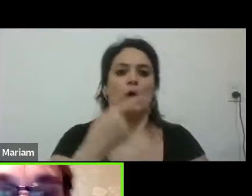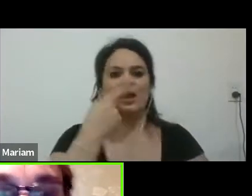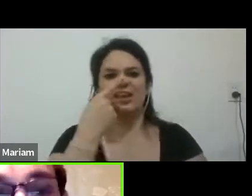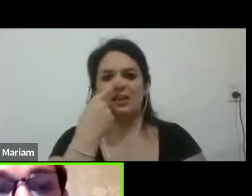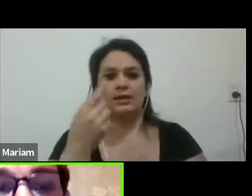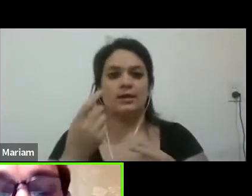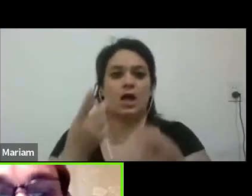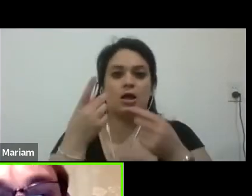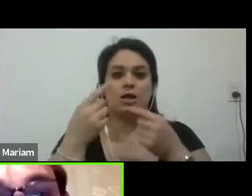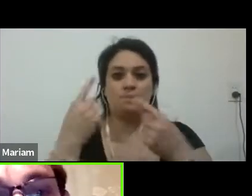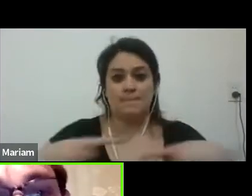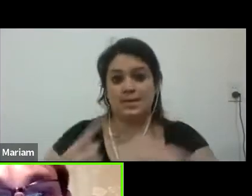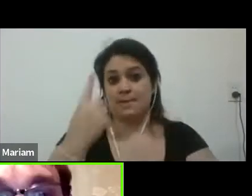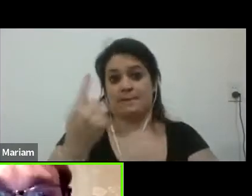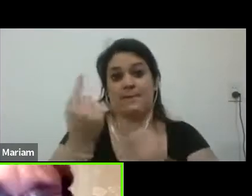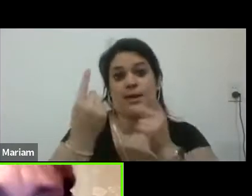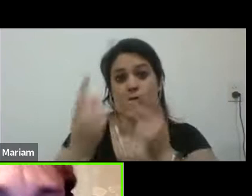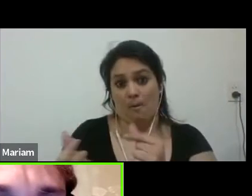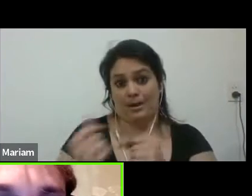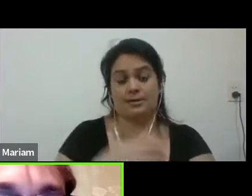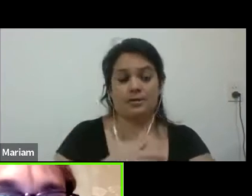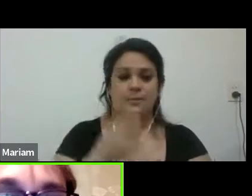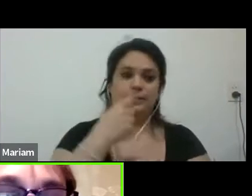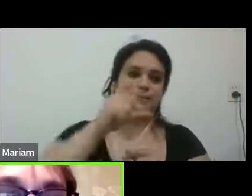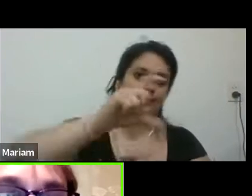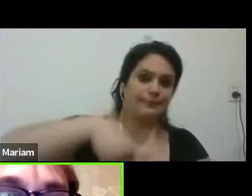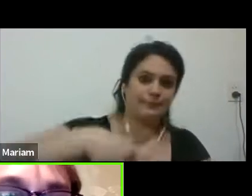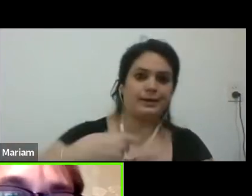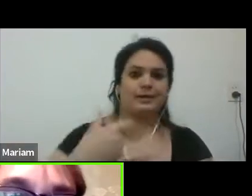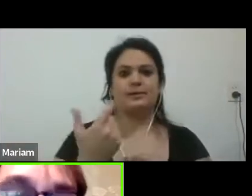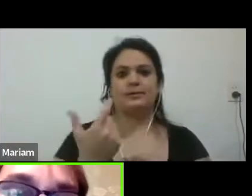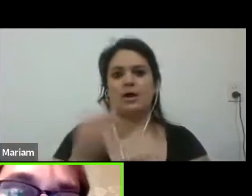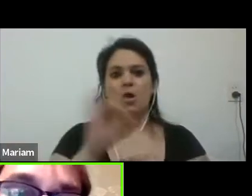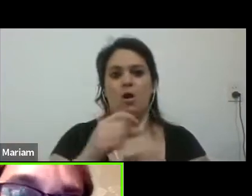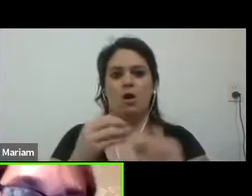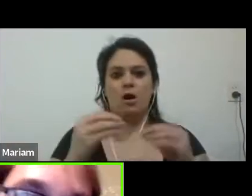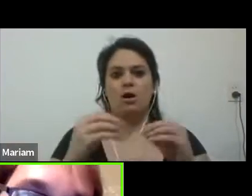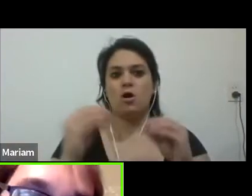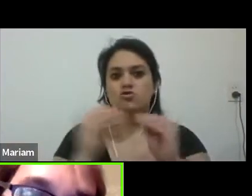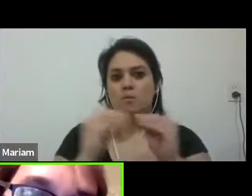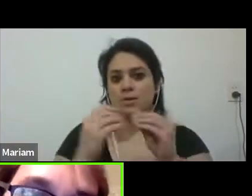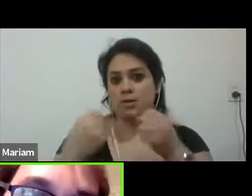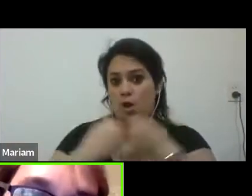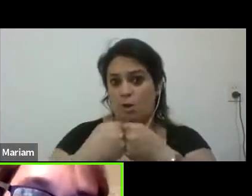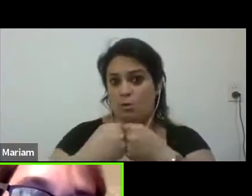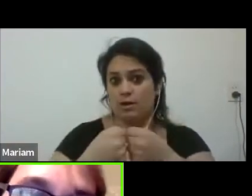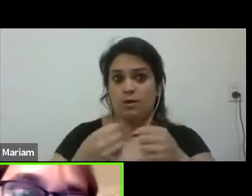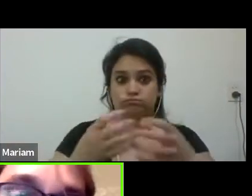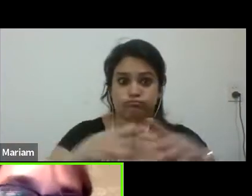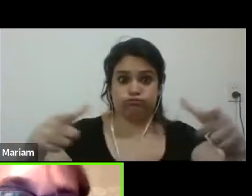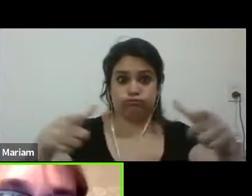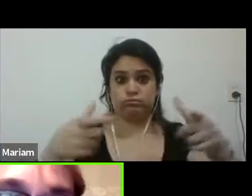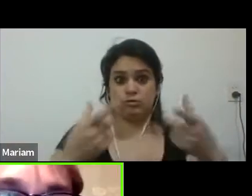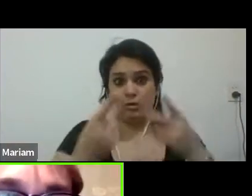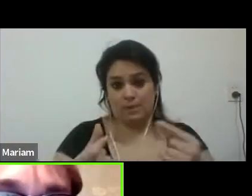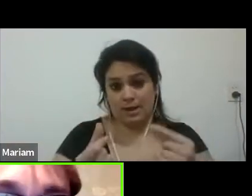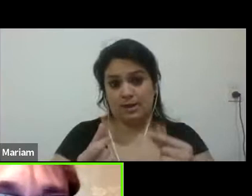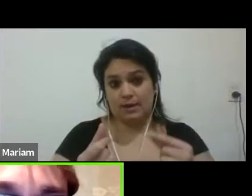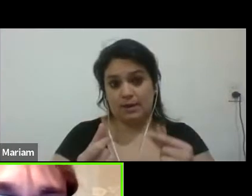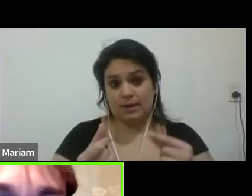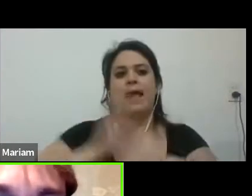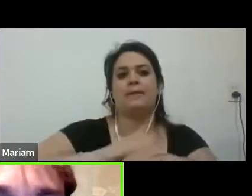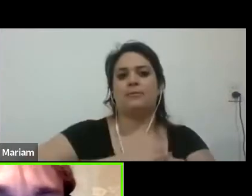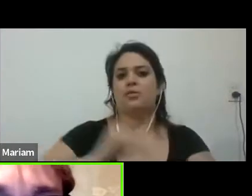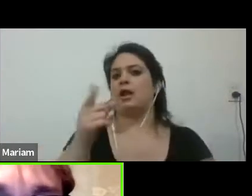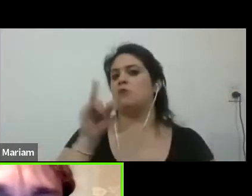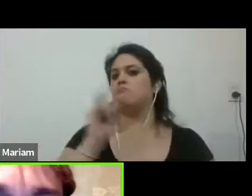entonces a lo mejor se paga se hace con tarjeta o se pone de acuerdo con otras personas y compran al por mayor o como fuera y queda en responsabilidad